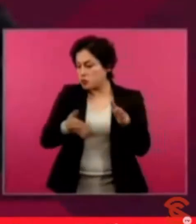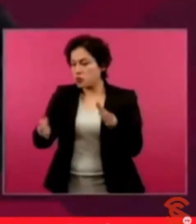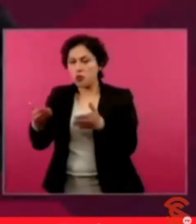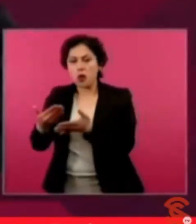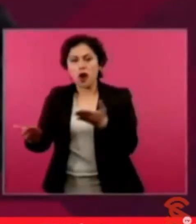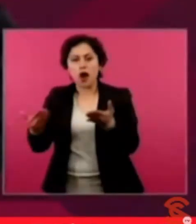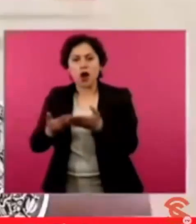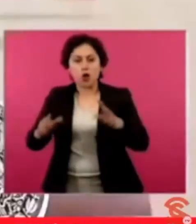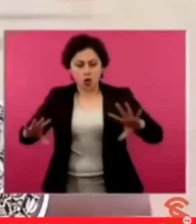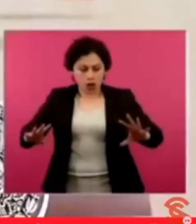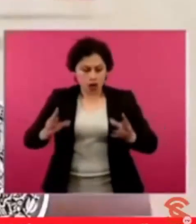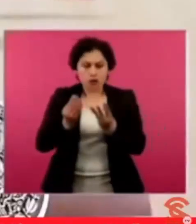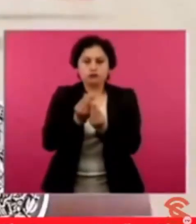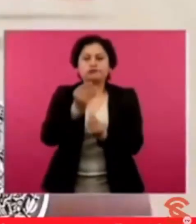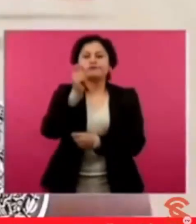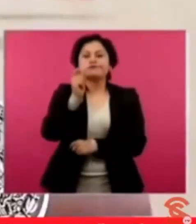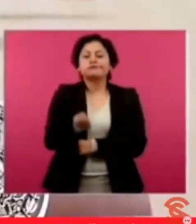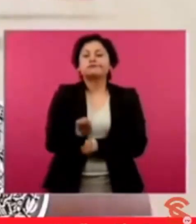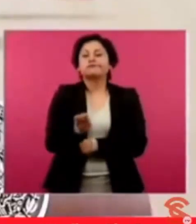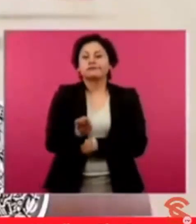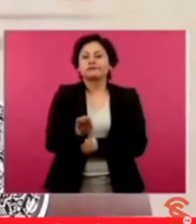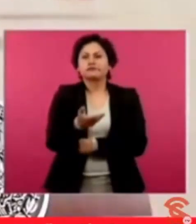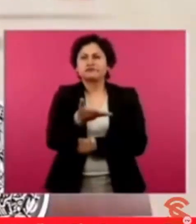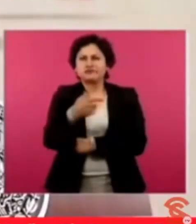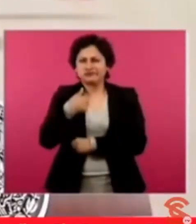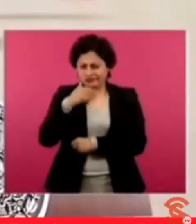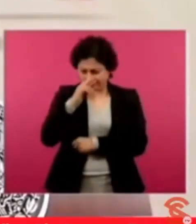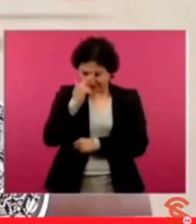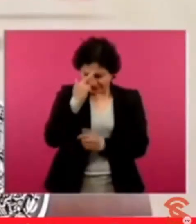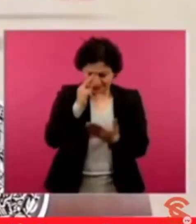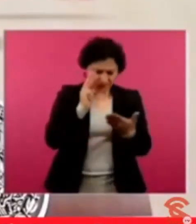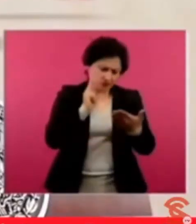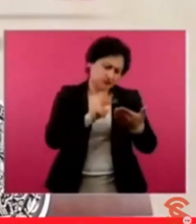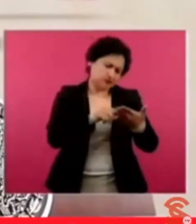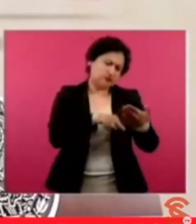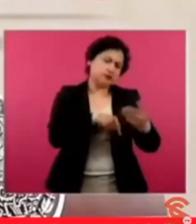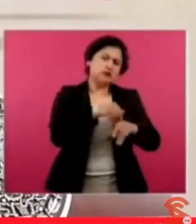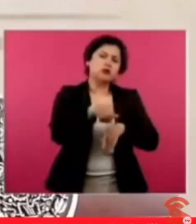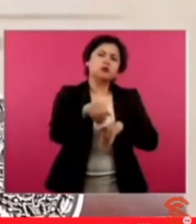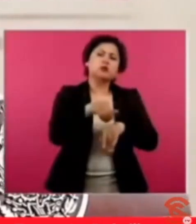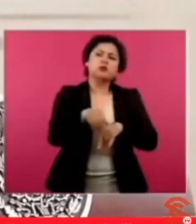mal recuerdo la cifra, de